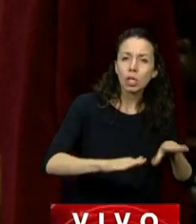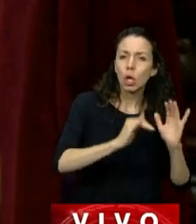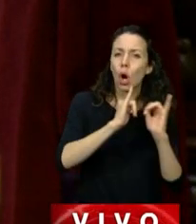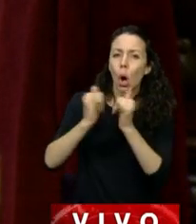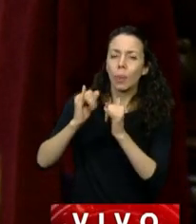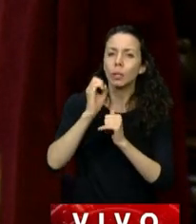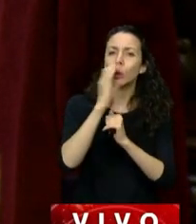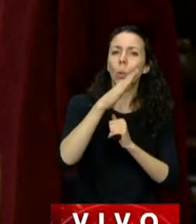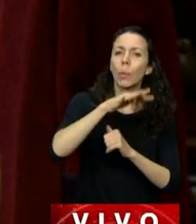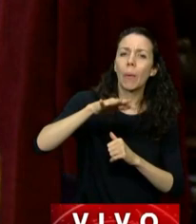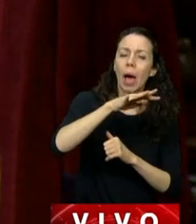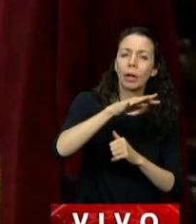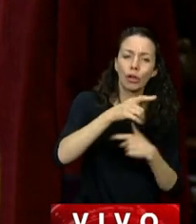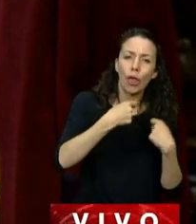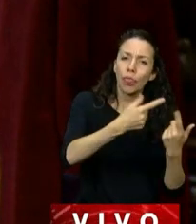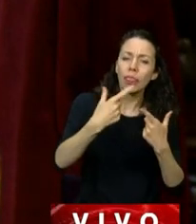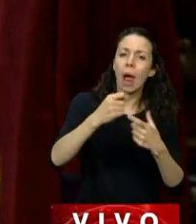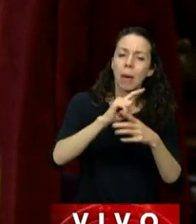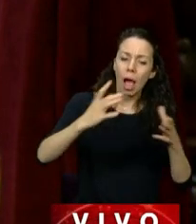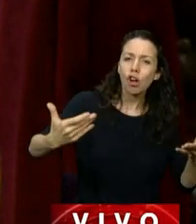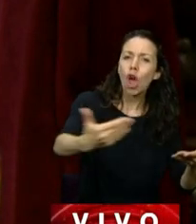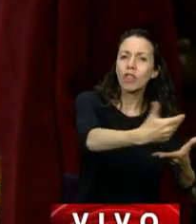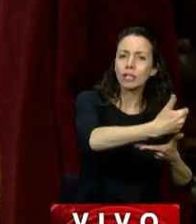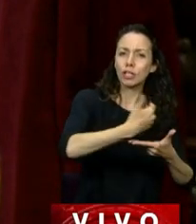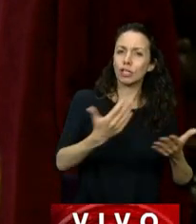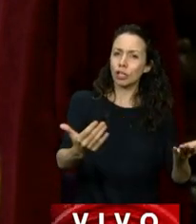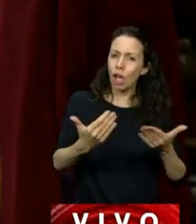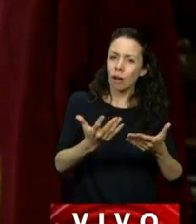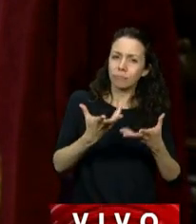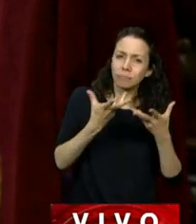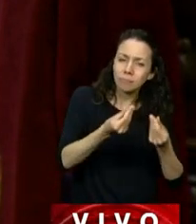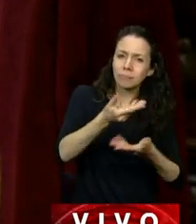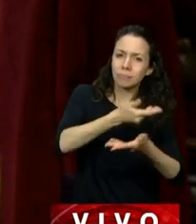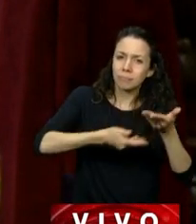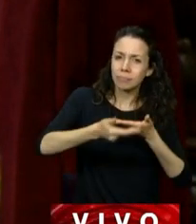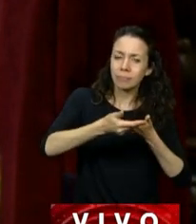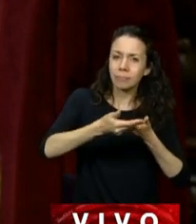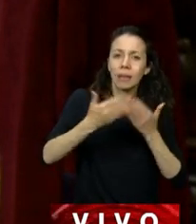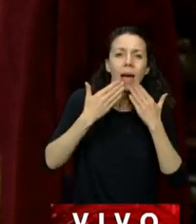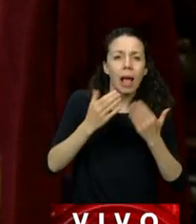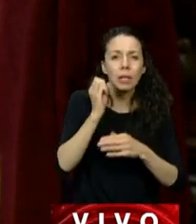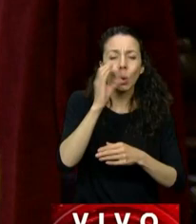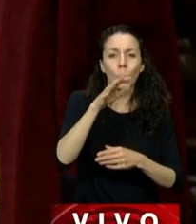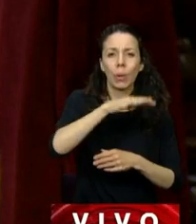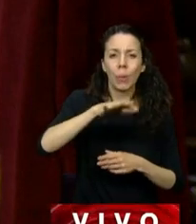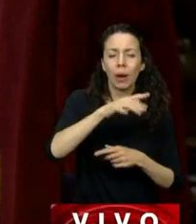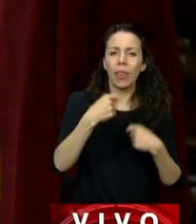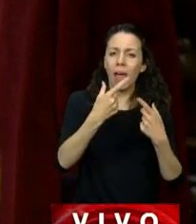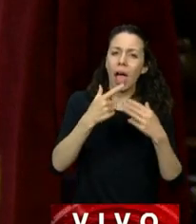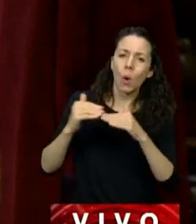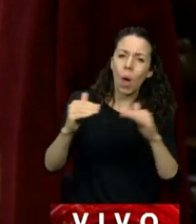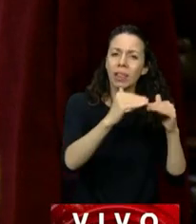clubes de barrio. Usted sabe que es una herramienta para igualar oportunidades de género, de